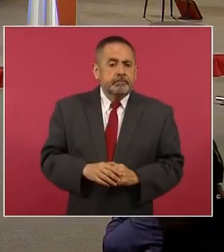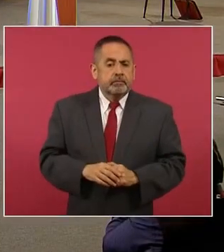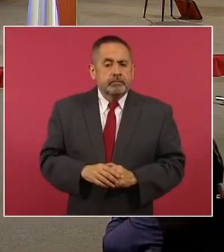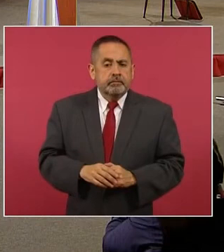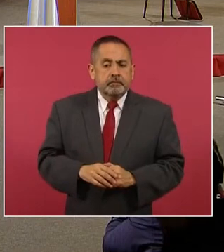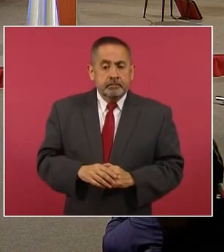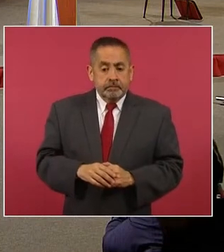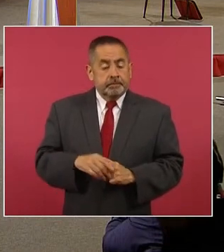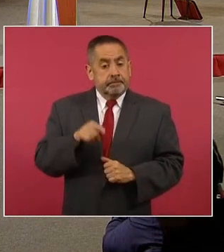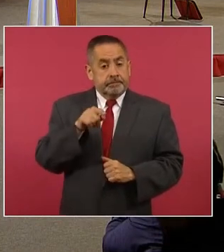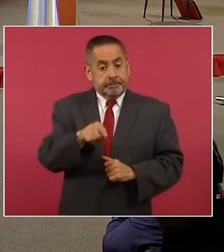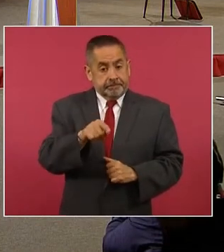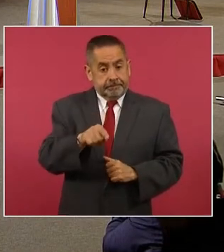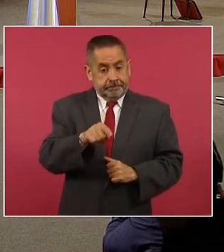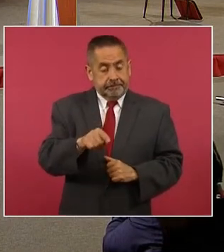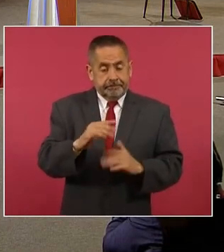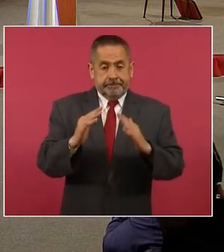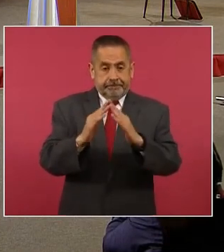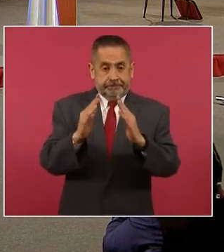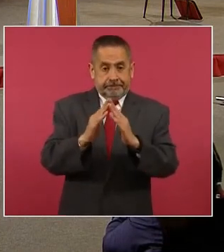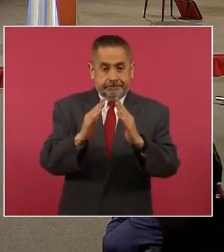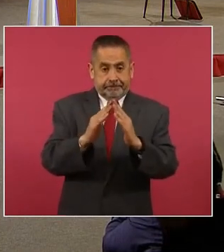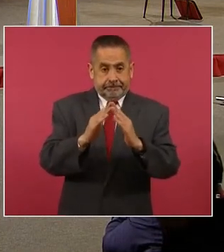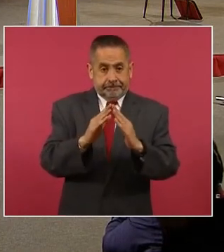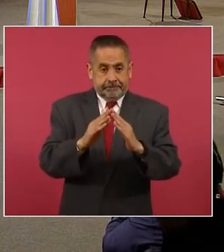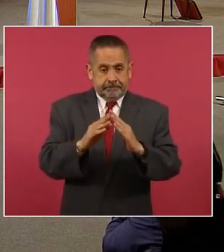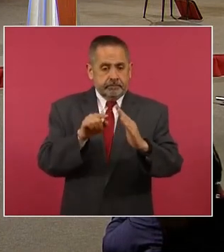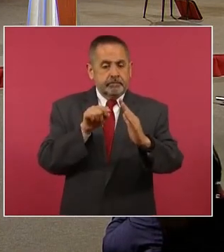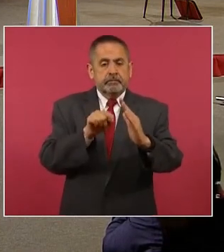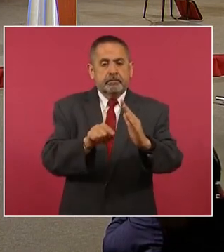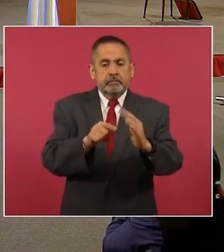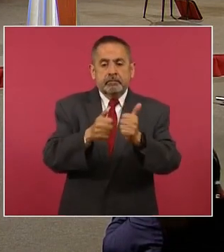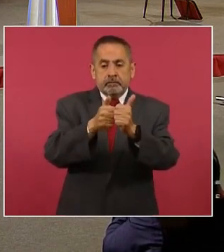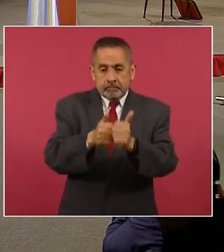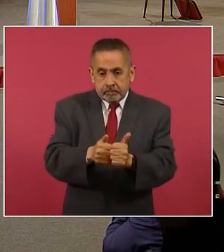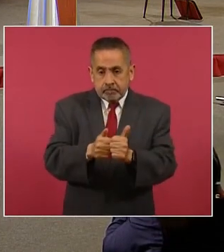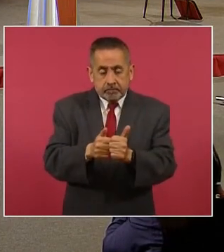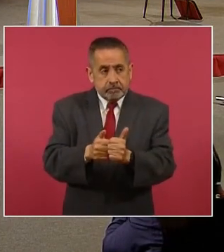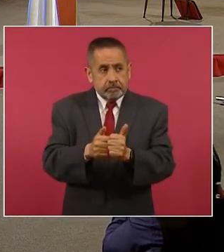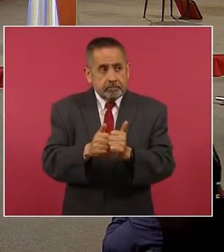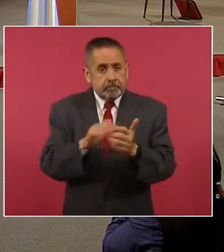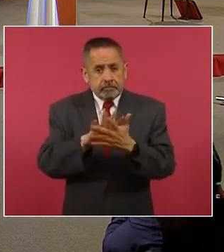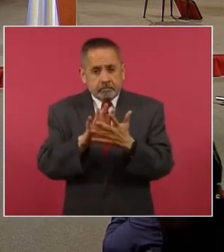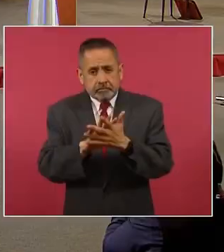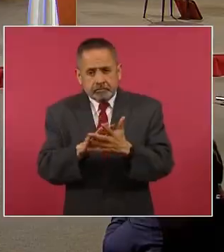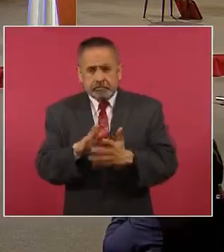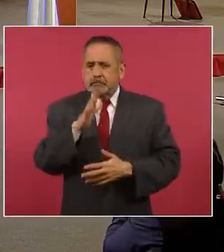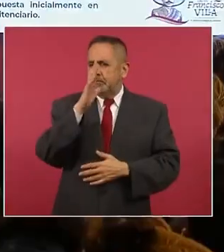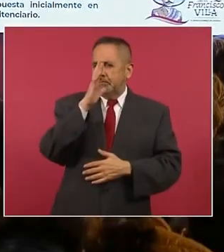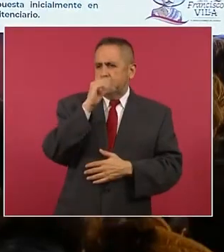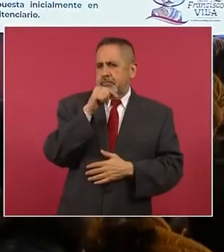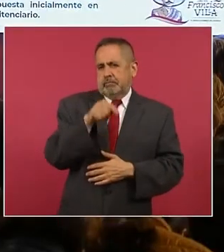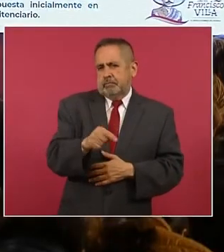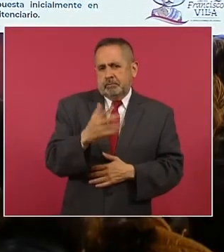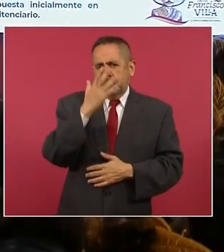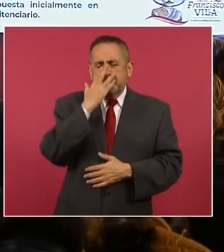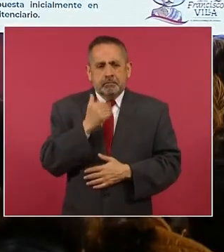el domicilio particular de ninguna manera cuenta con las condiciones mínimas de